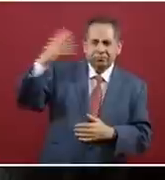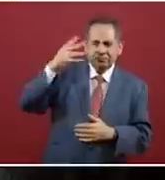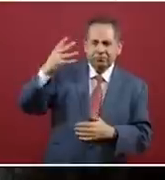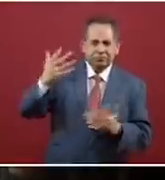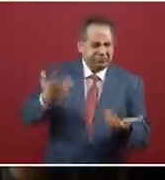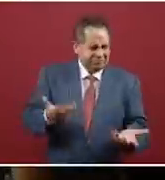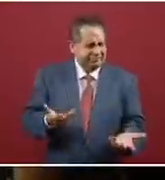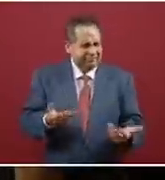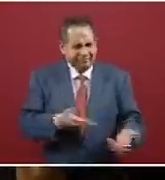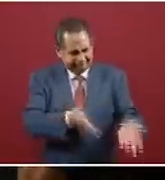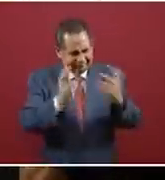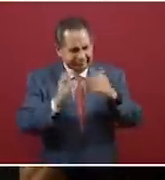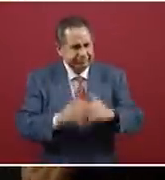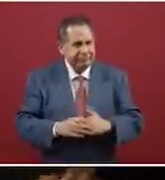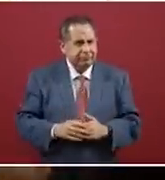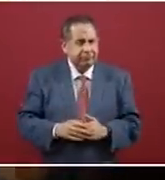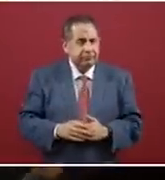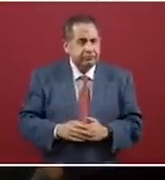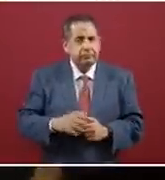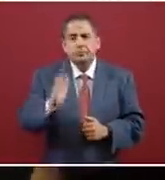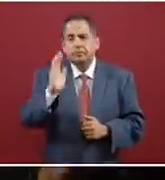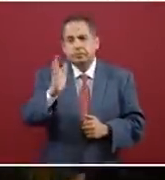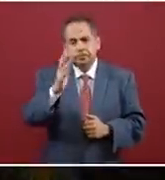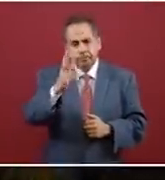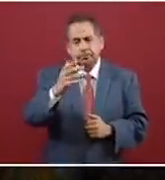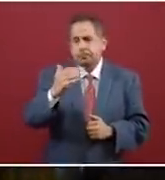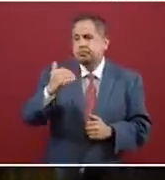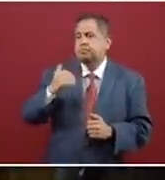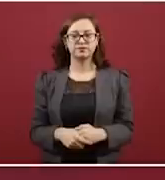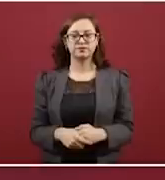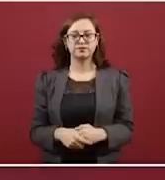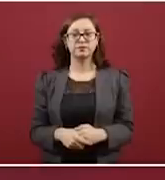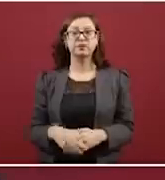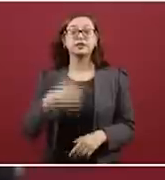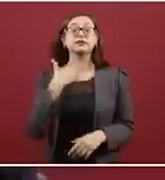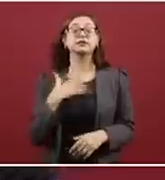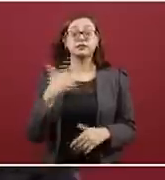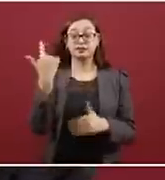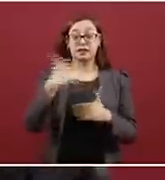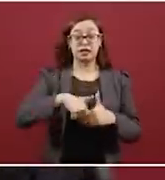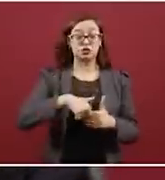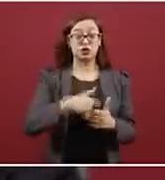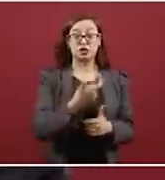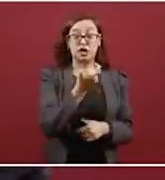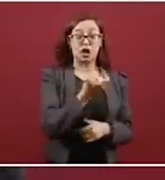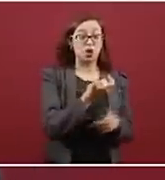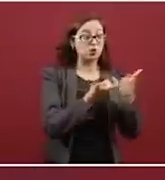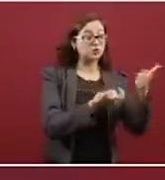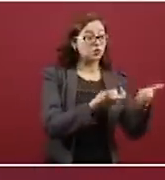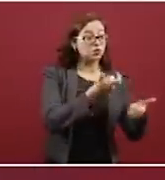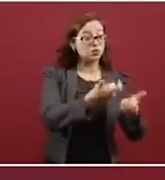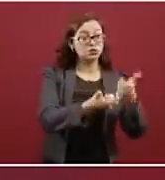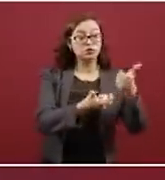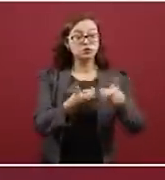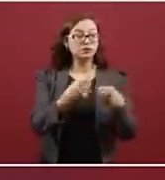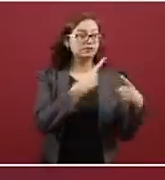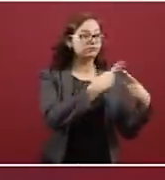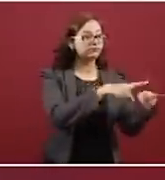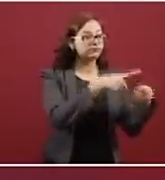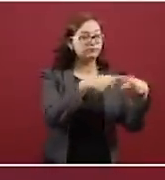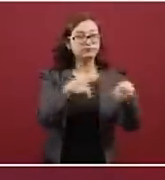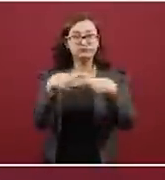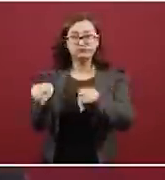están trabajando de forma honesta en todo el país se tomará una nueva medida vamos a llevar a cabo